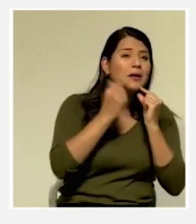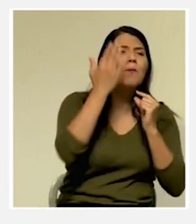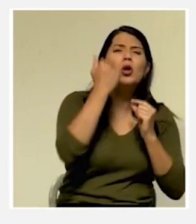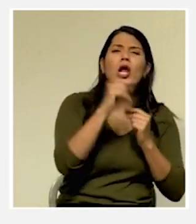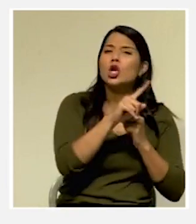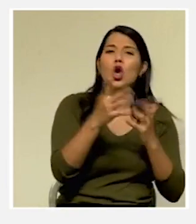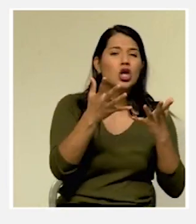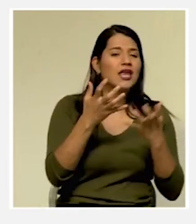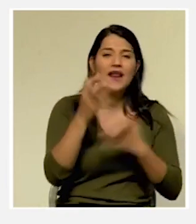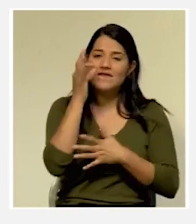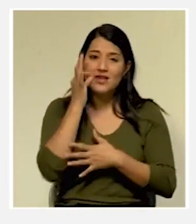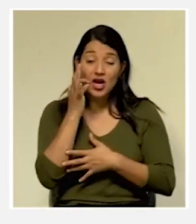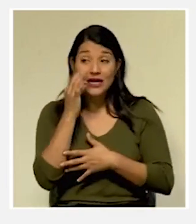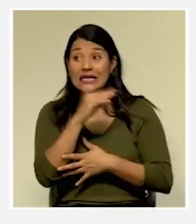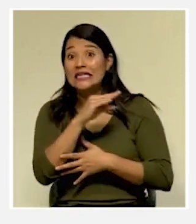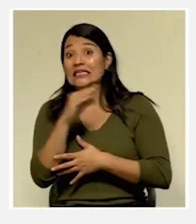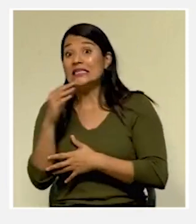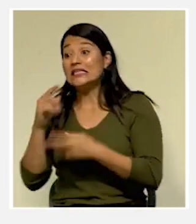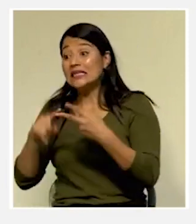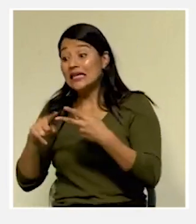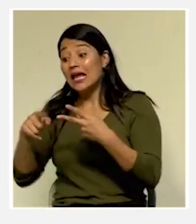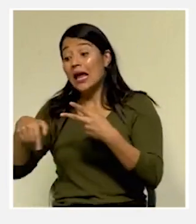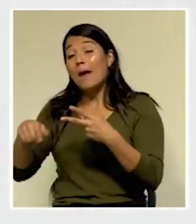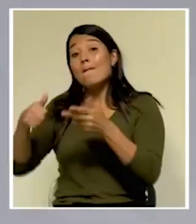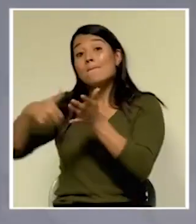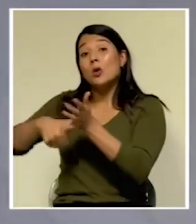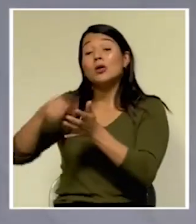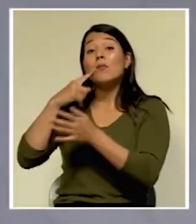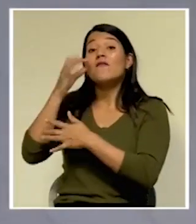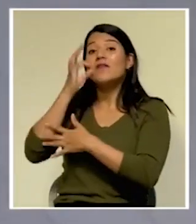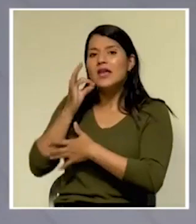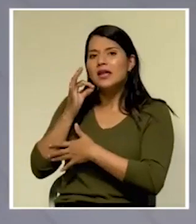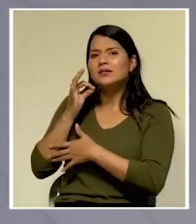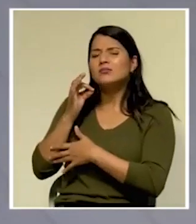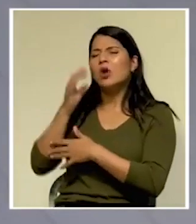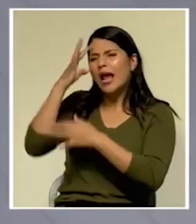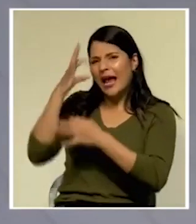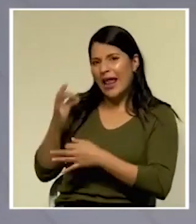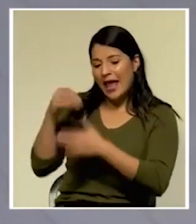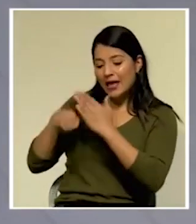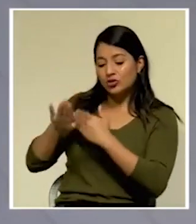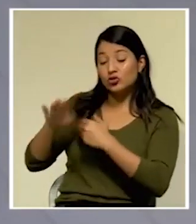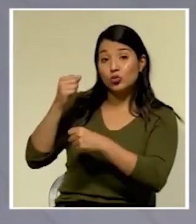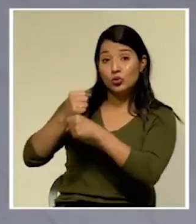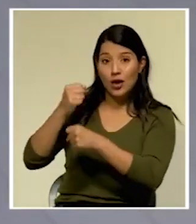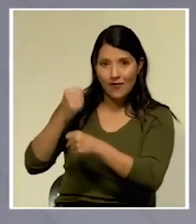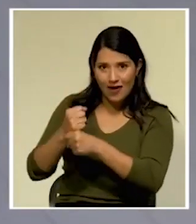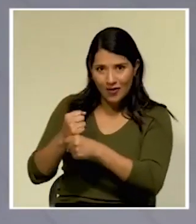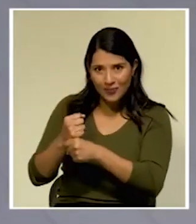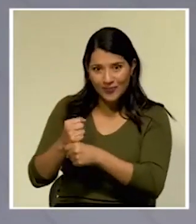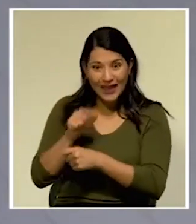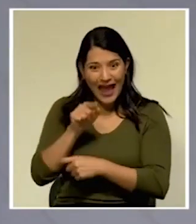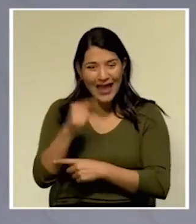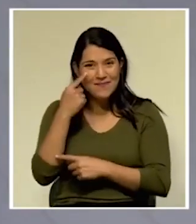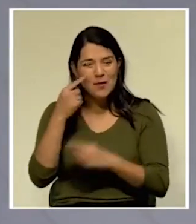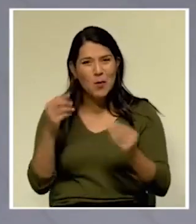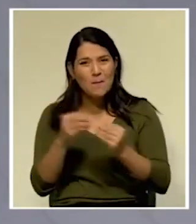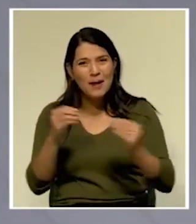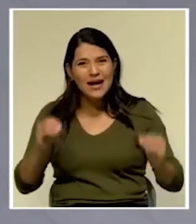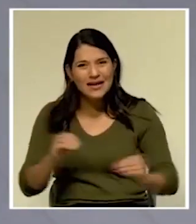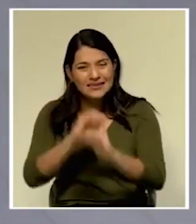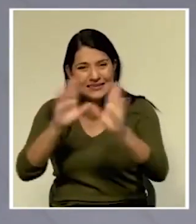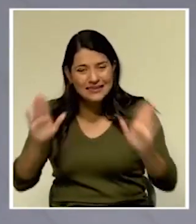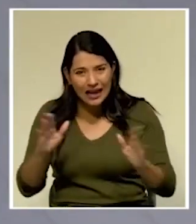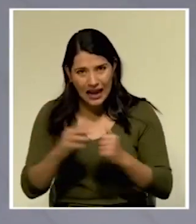y quienes votan por Figueres están convencidos de que sea Figueres. Es ahí, con muchísima mayor claridad, lo que hablábamos de la dureza del voto,